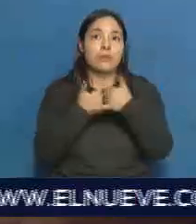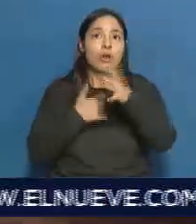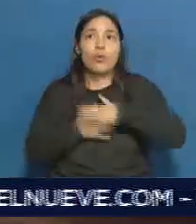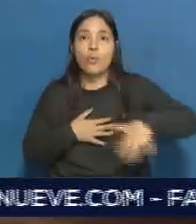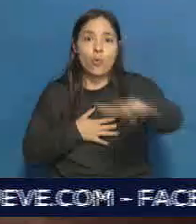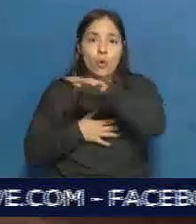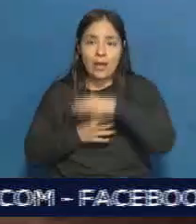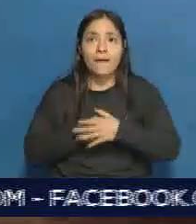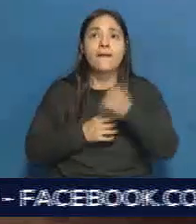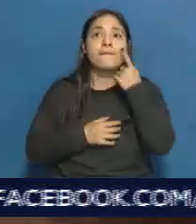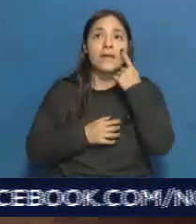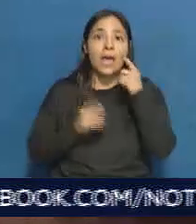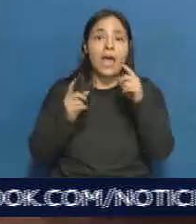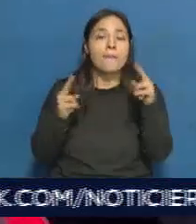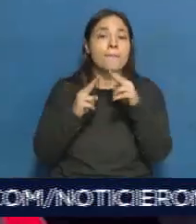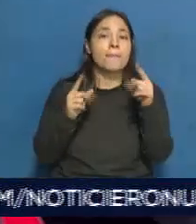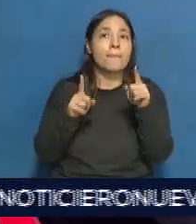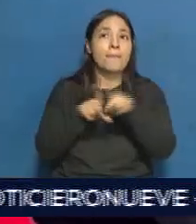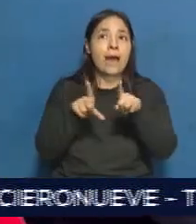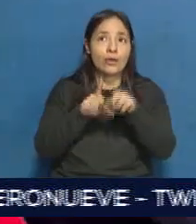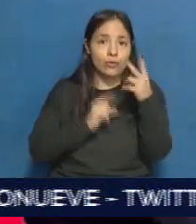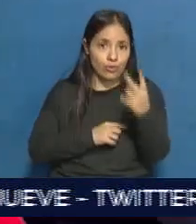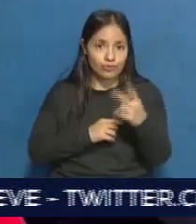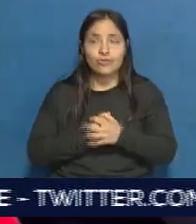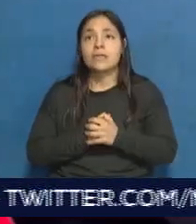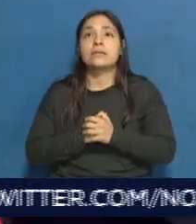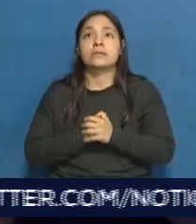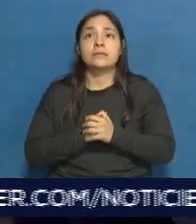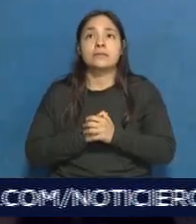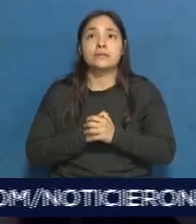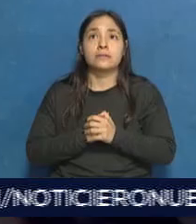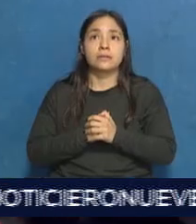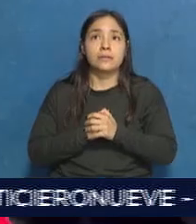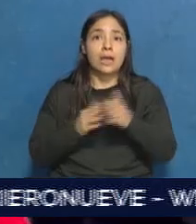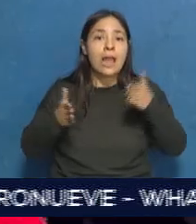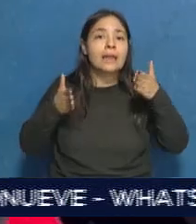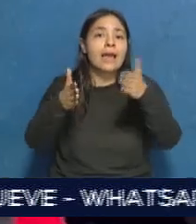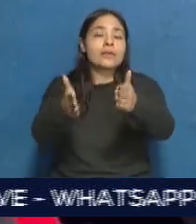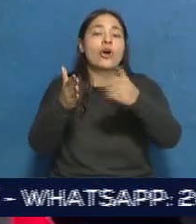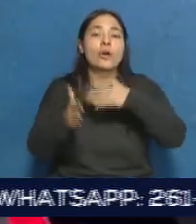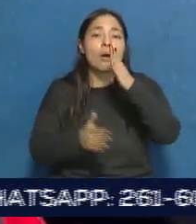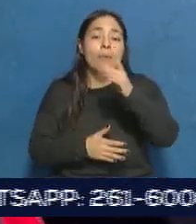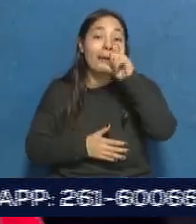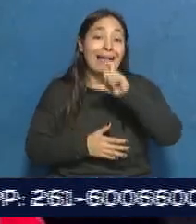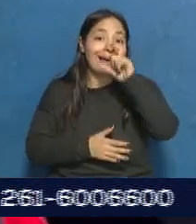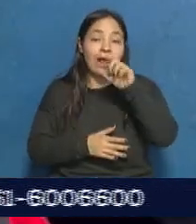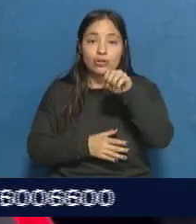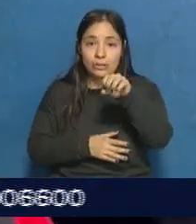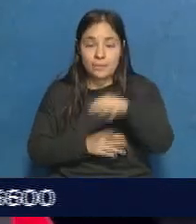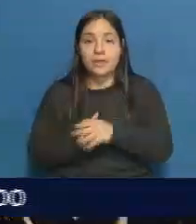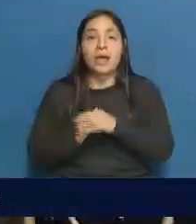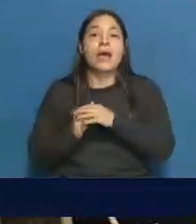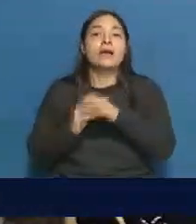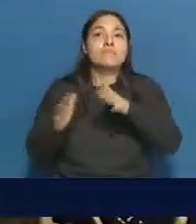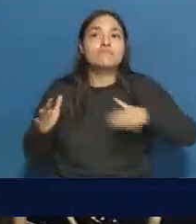viven los hermanos es el callejón belgrano asentamiento Virgen